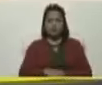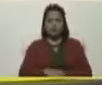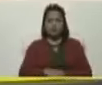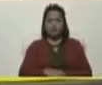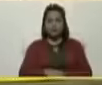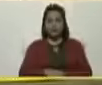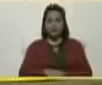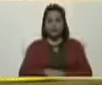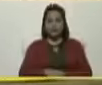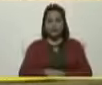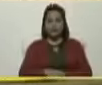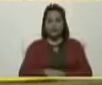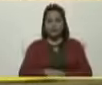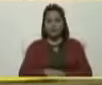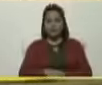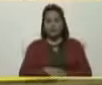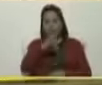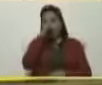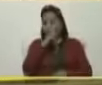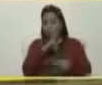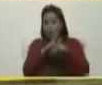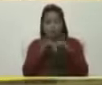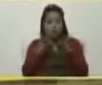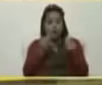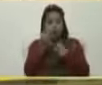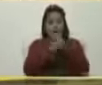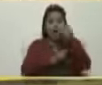Qué admiración y qué inspiración tan grande nos da Bolívar.